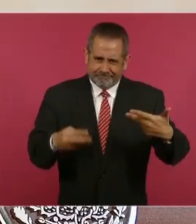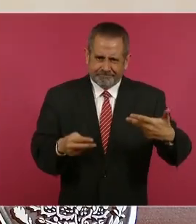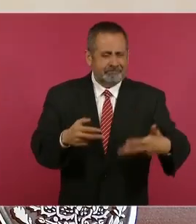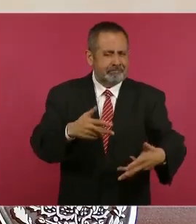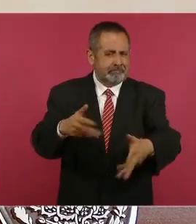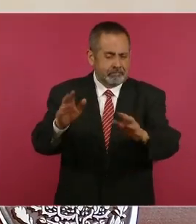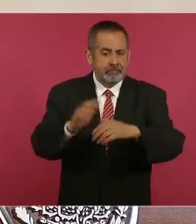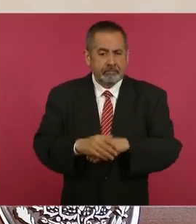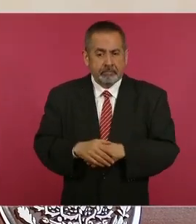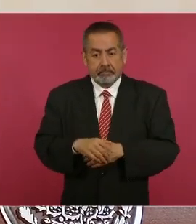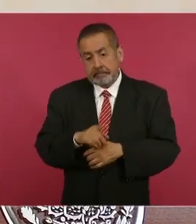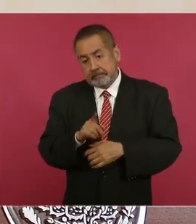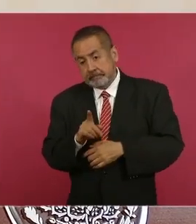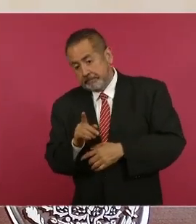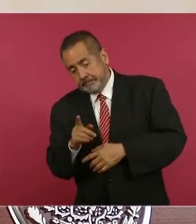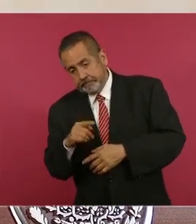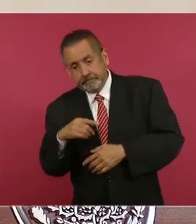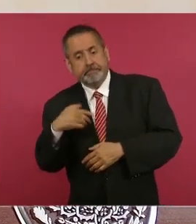está detrás